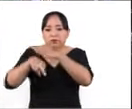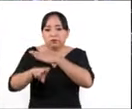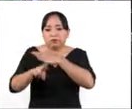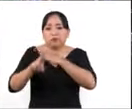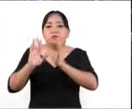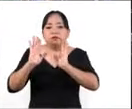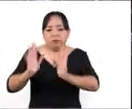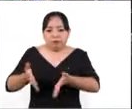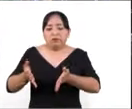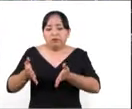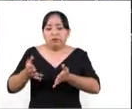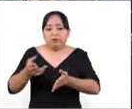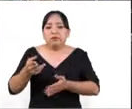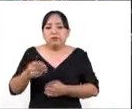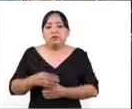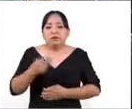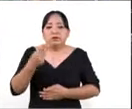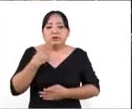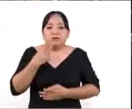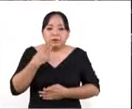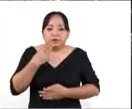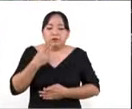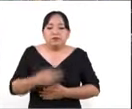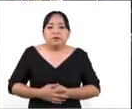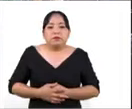Gracias. Juan Manuel.